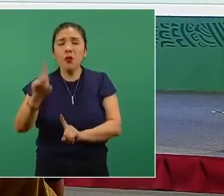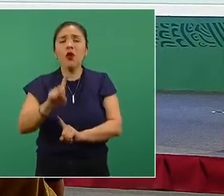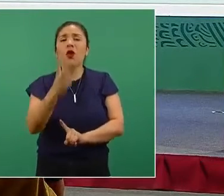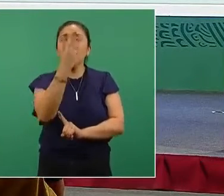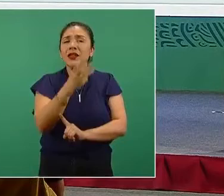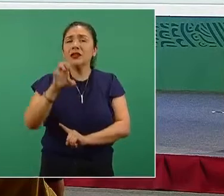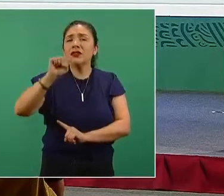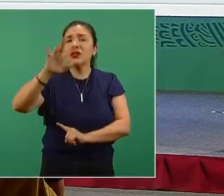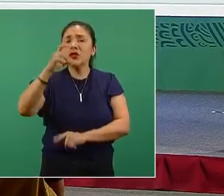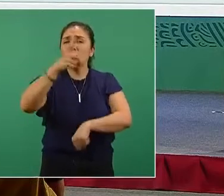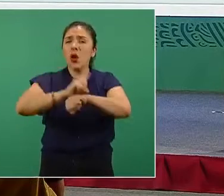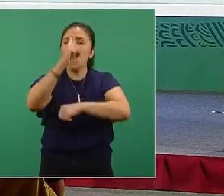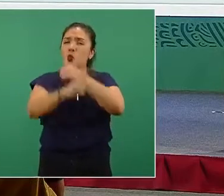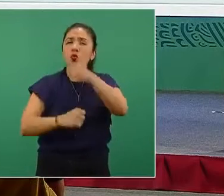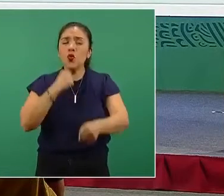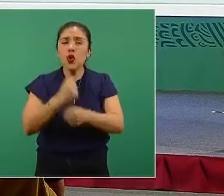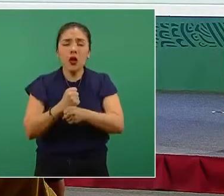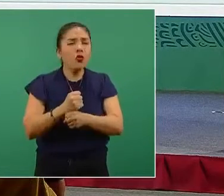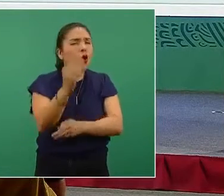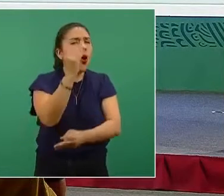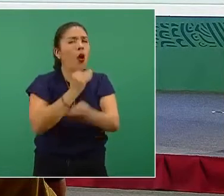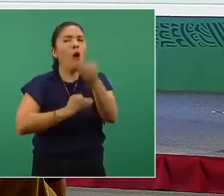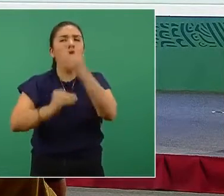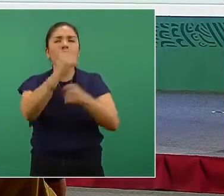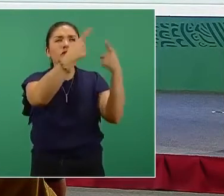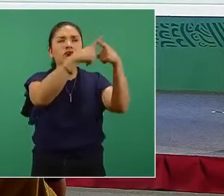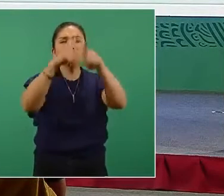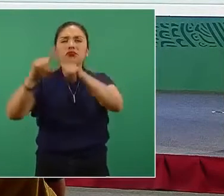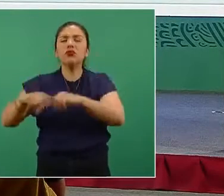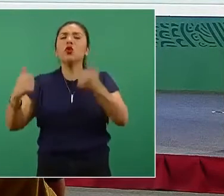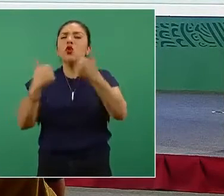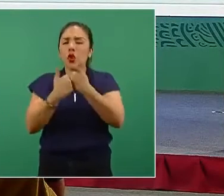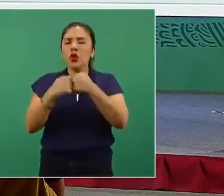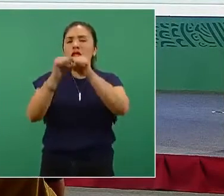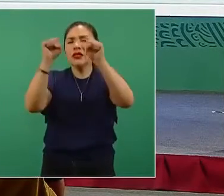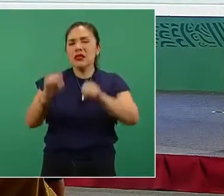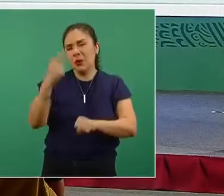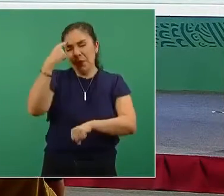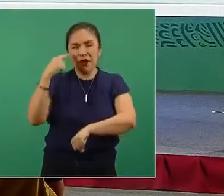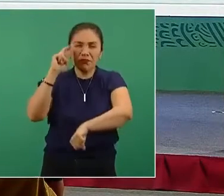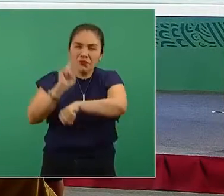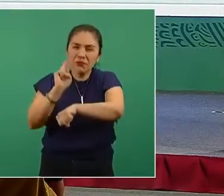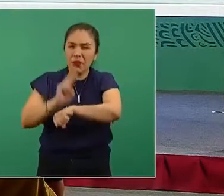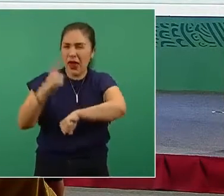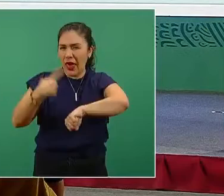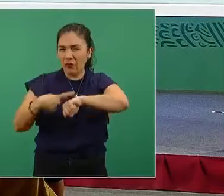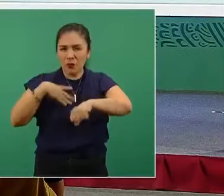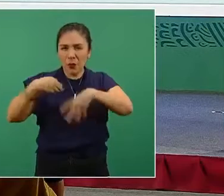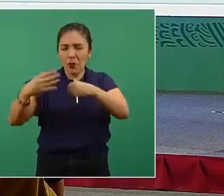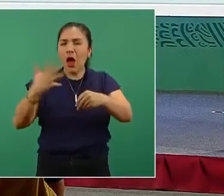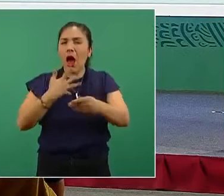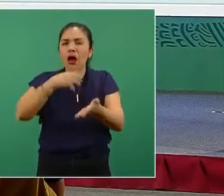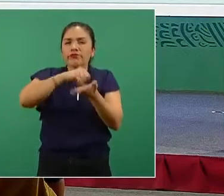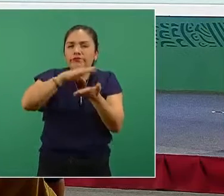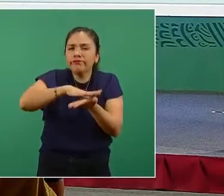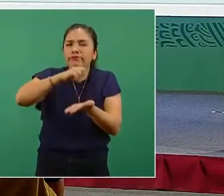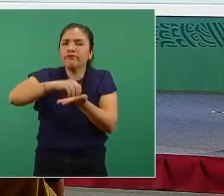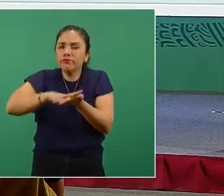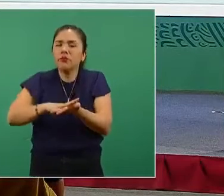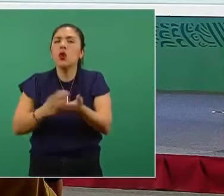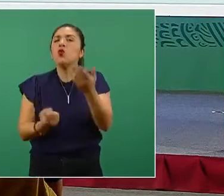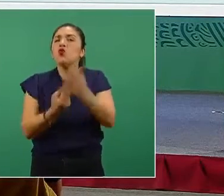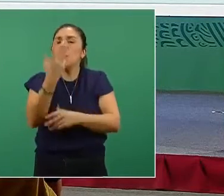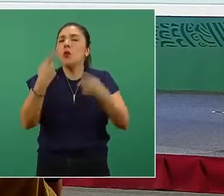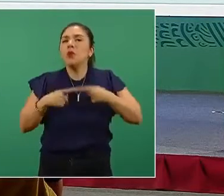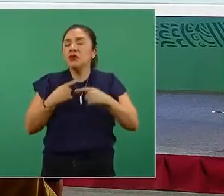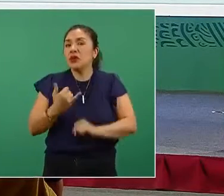365 días del año, todas las unidades a través del Sistema Nacional de Vigilancia Epidemiológica están identificando casos